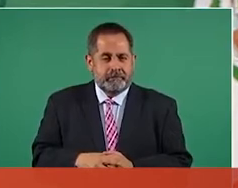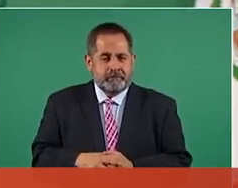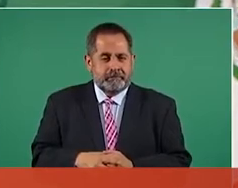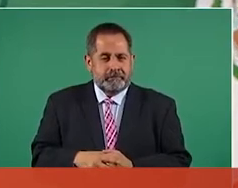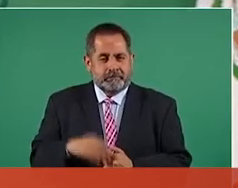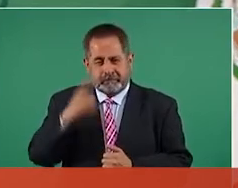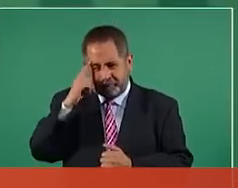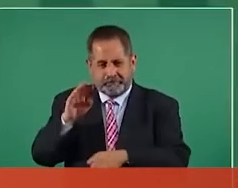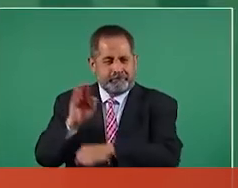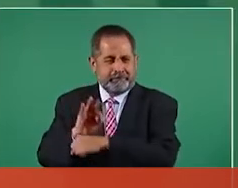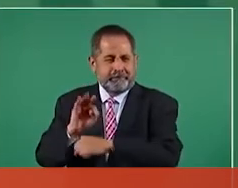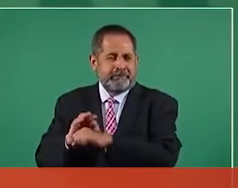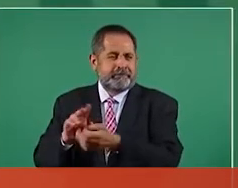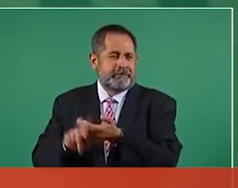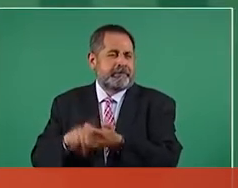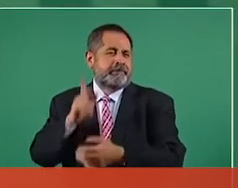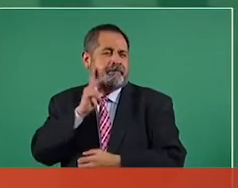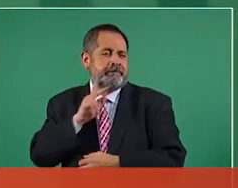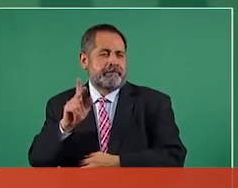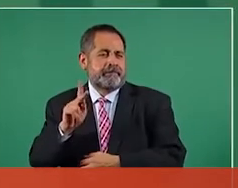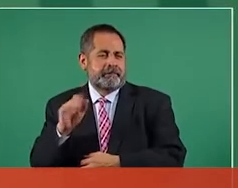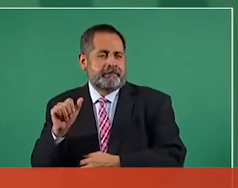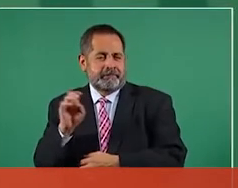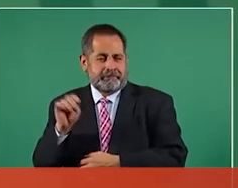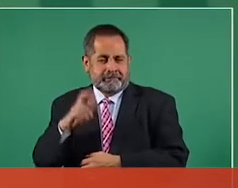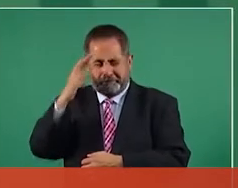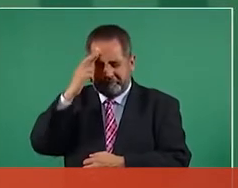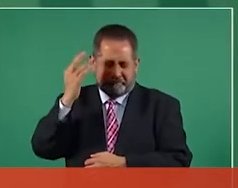la defensa del petróleo,